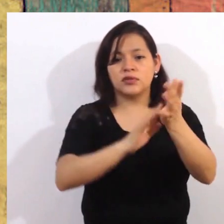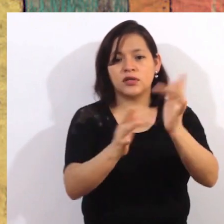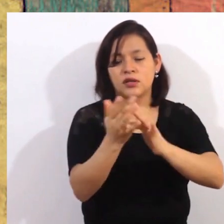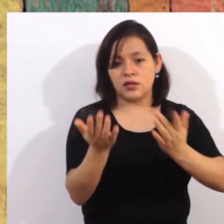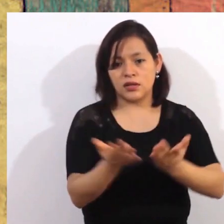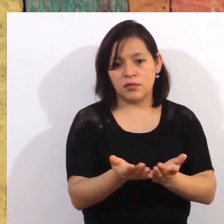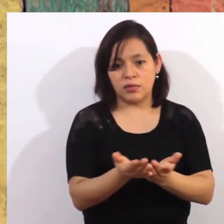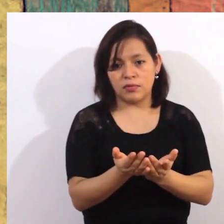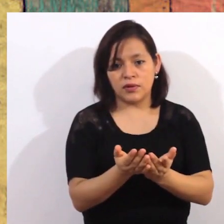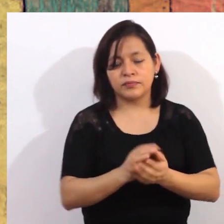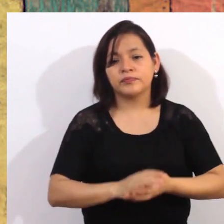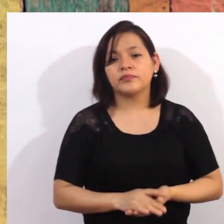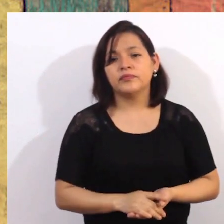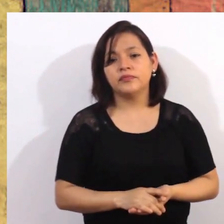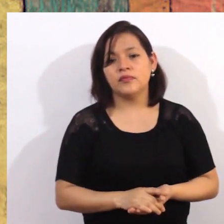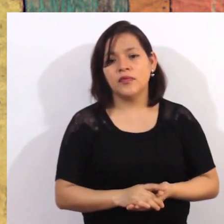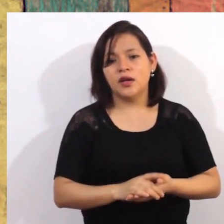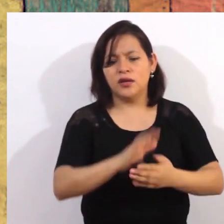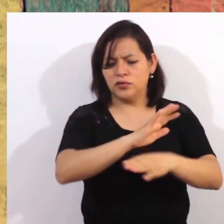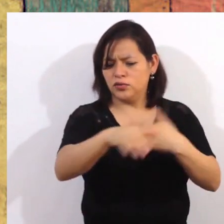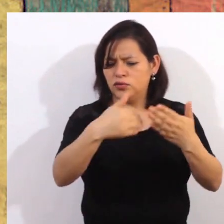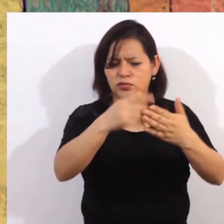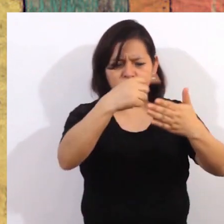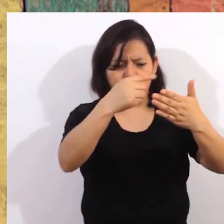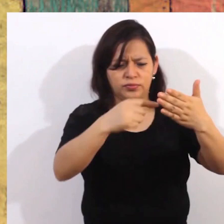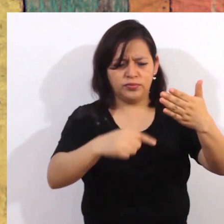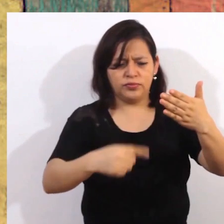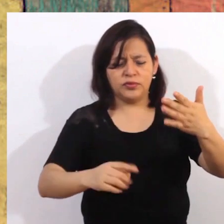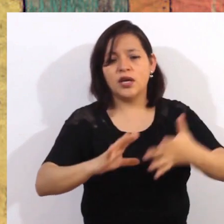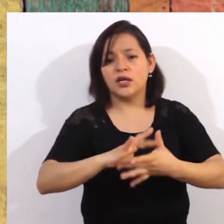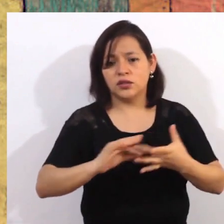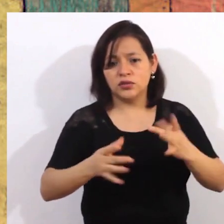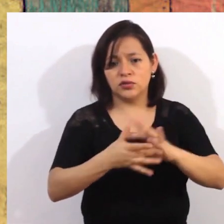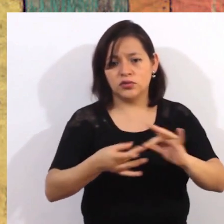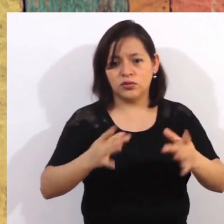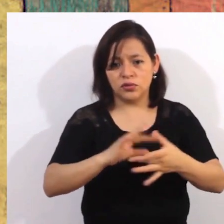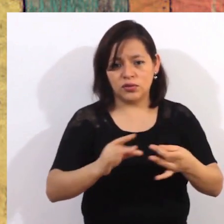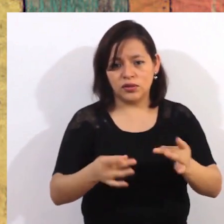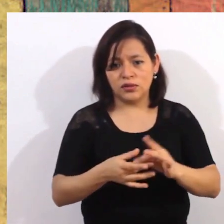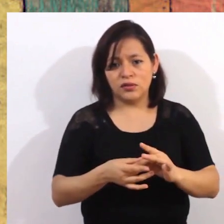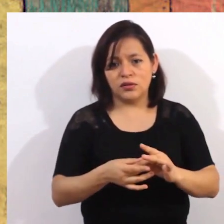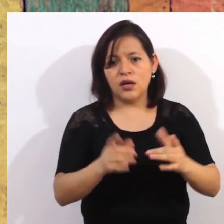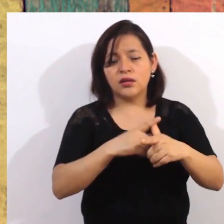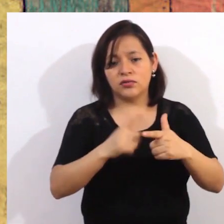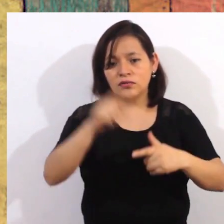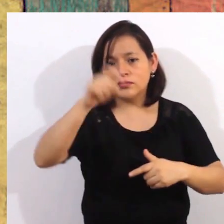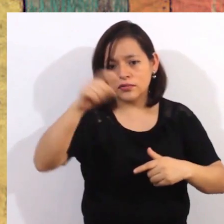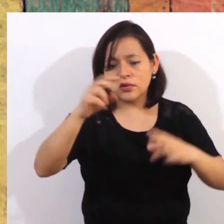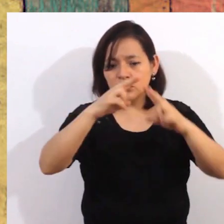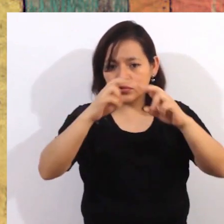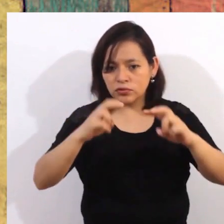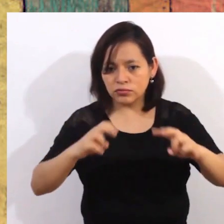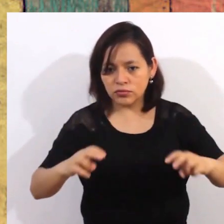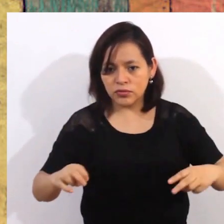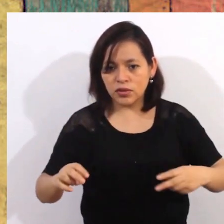los primeros versículos, pero aquí hay historia pura. Y en realidad la Biblia no